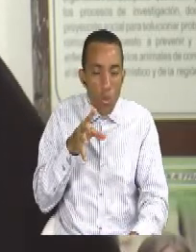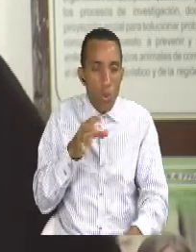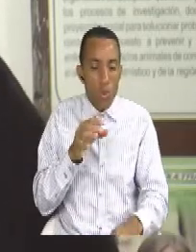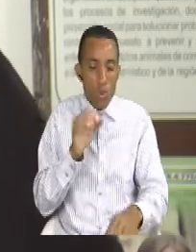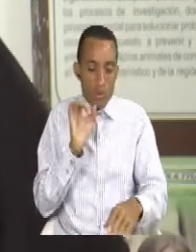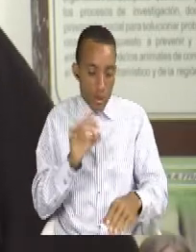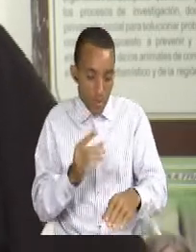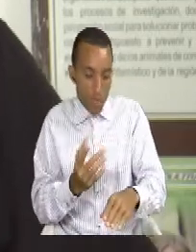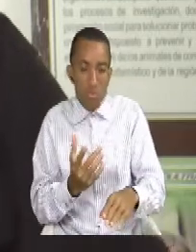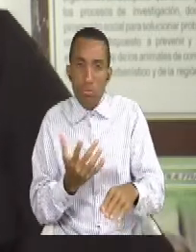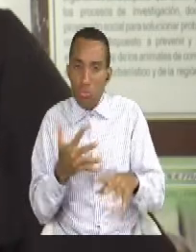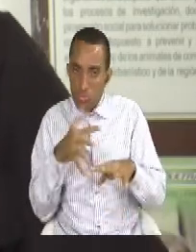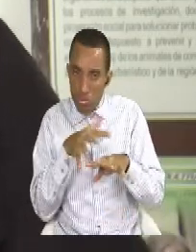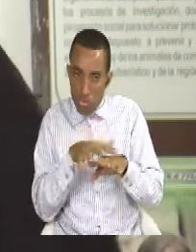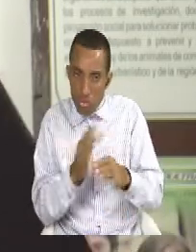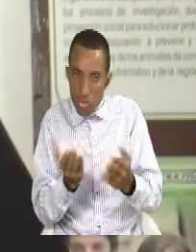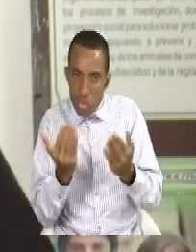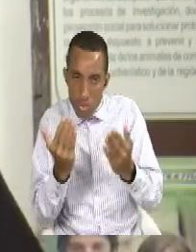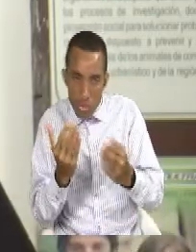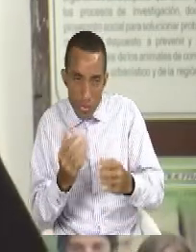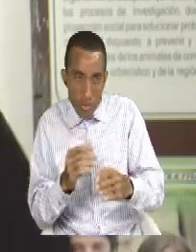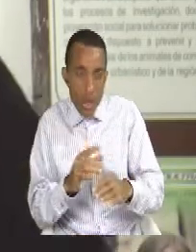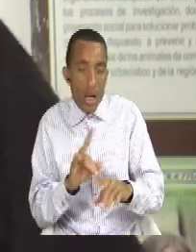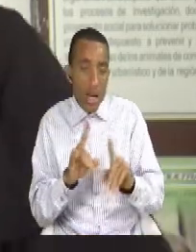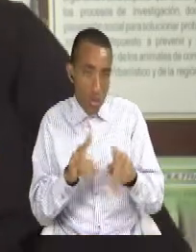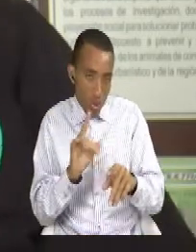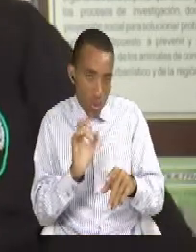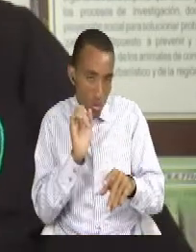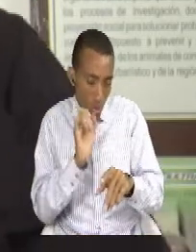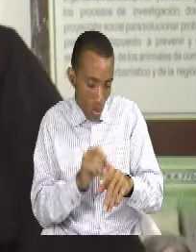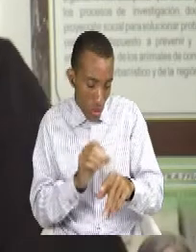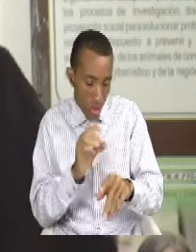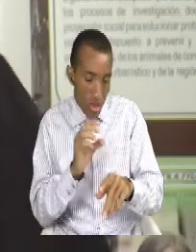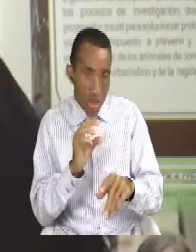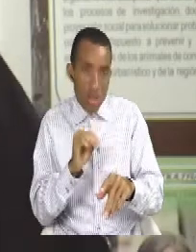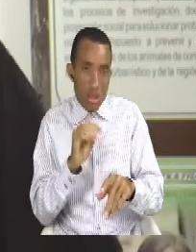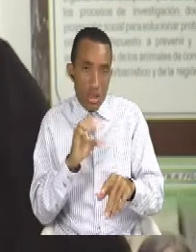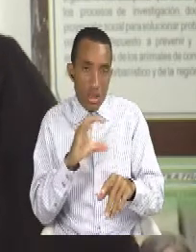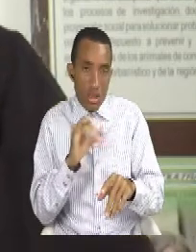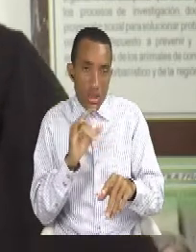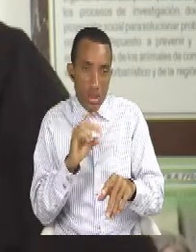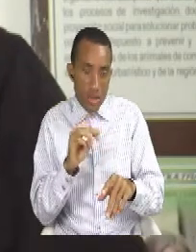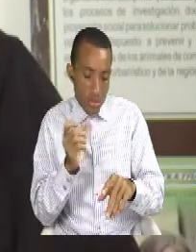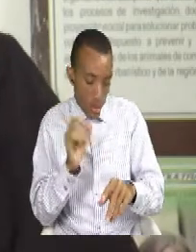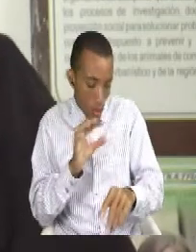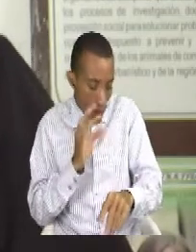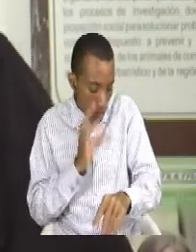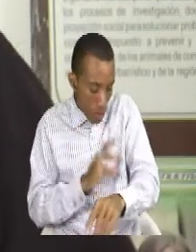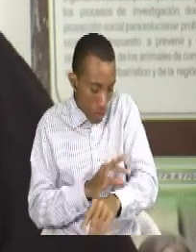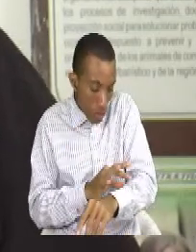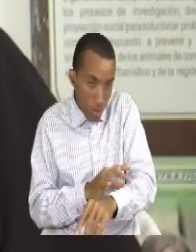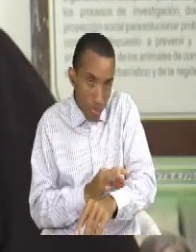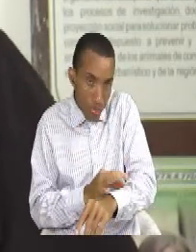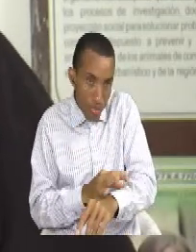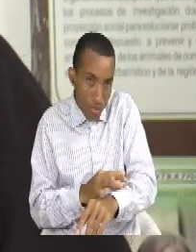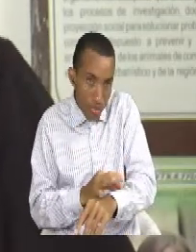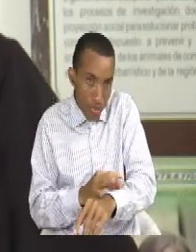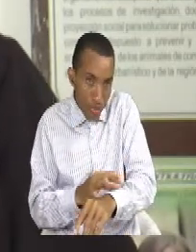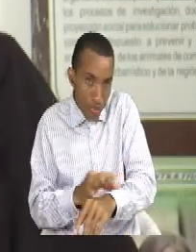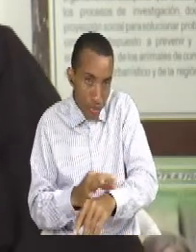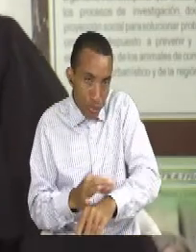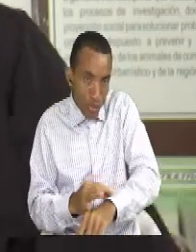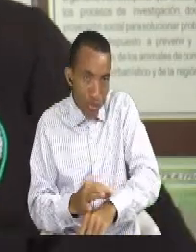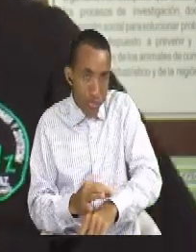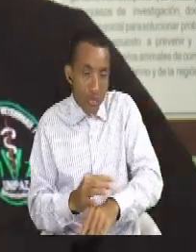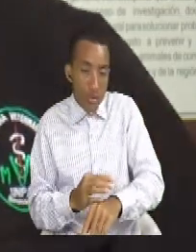componentes, dentro de ellos algunas enzimas que pueden llegar a tener algún efecto cicatrizante. Sin embargo, eso